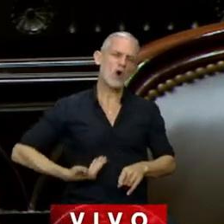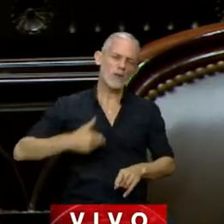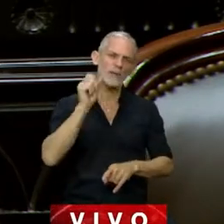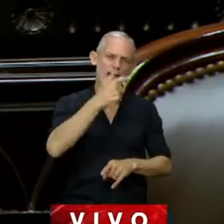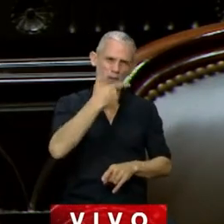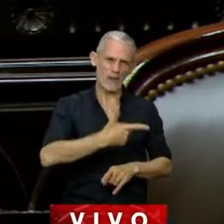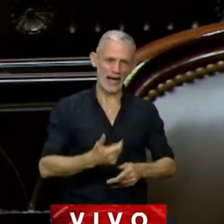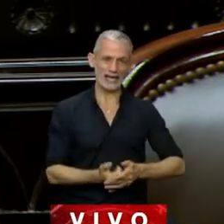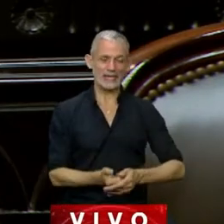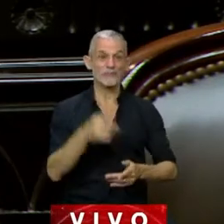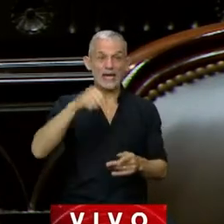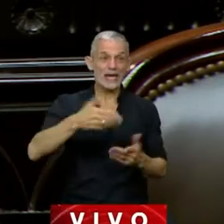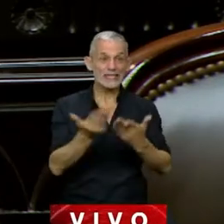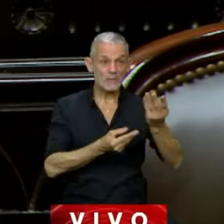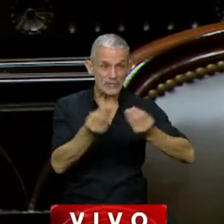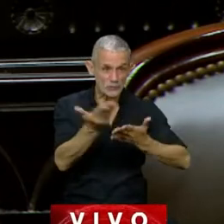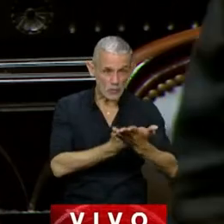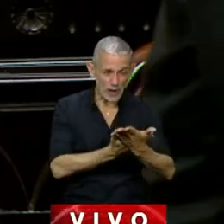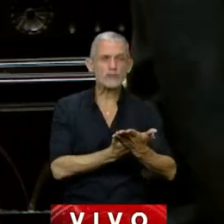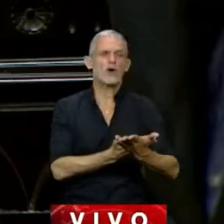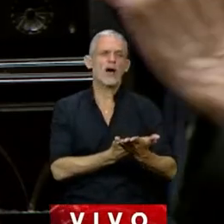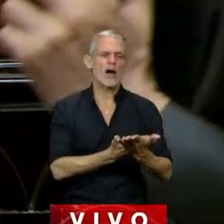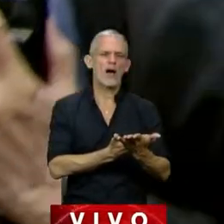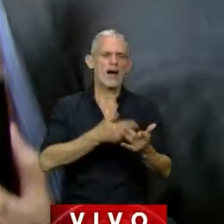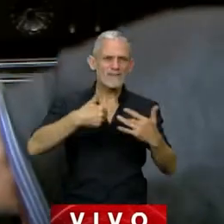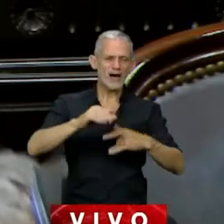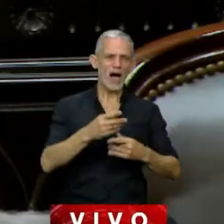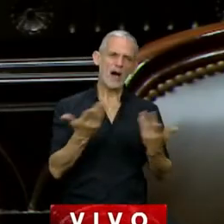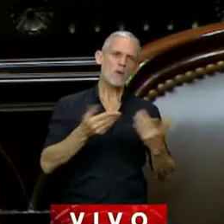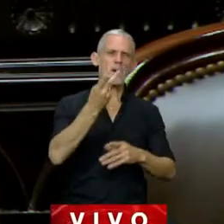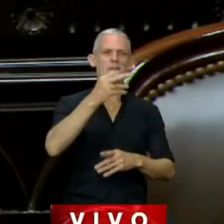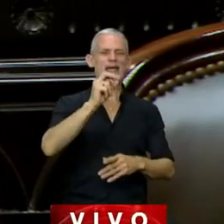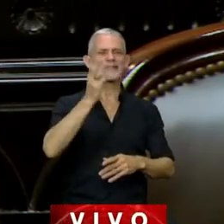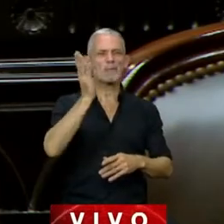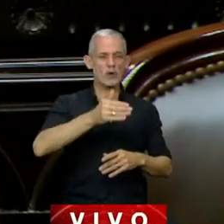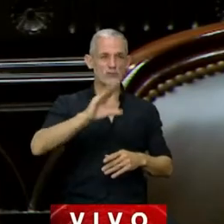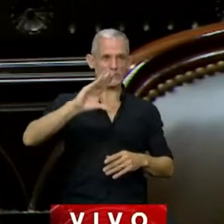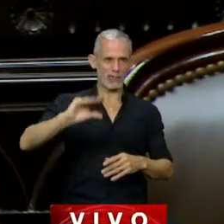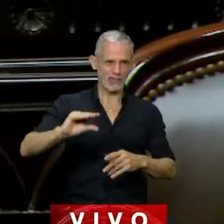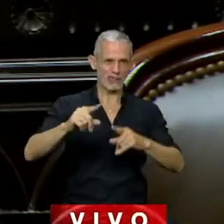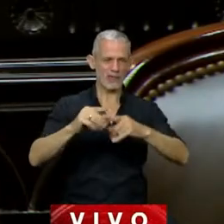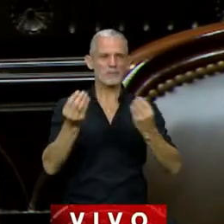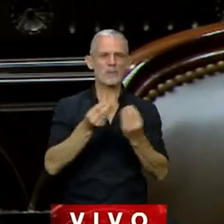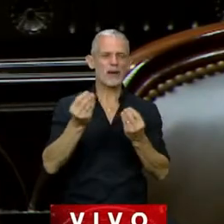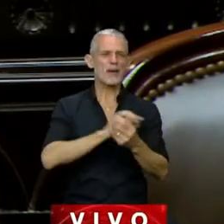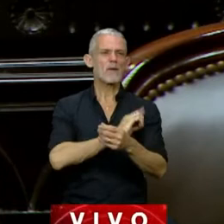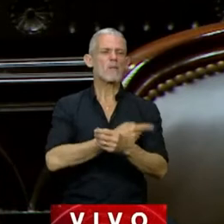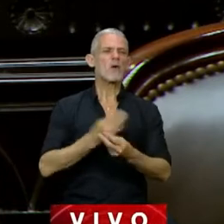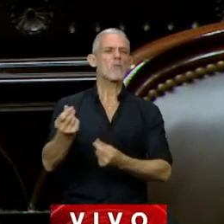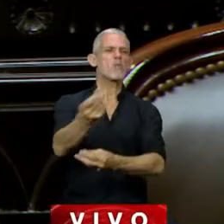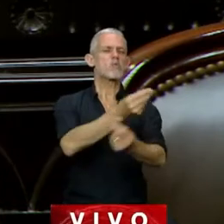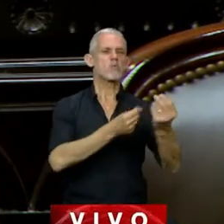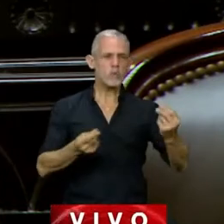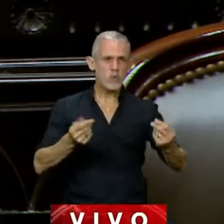gobierno. Que no es este el presupuesto el que baja un 20% en el poder